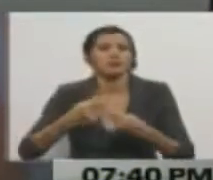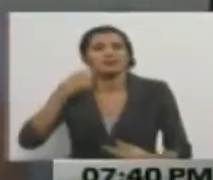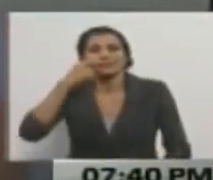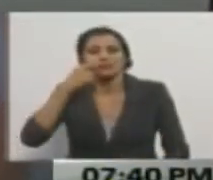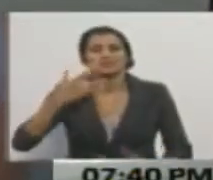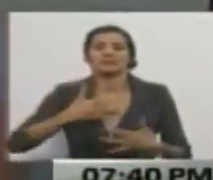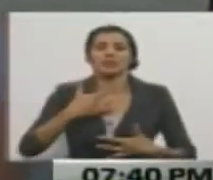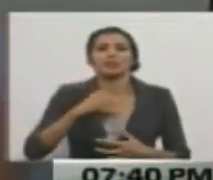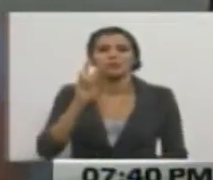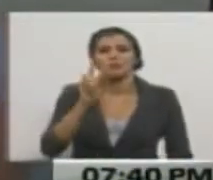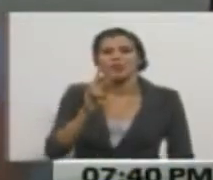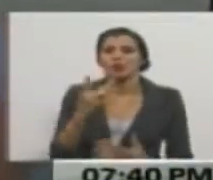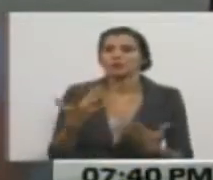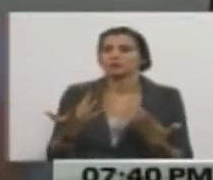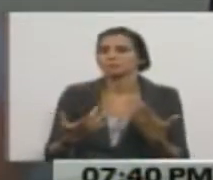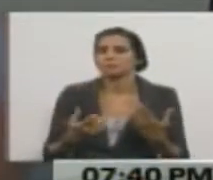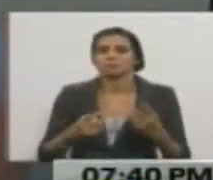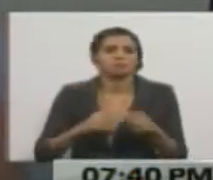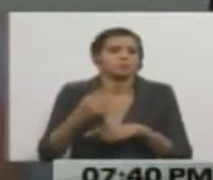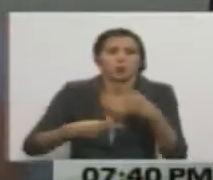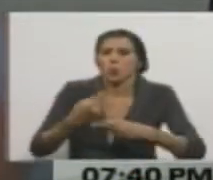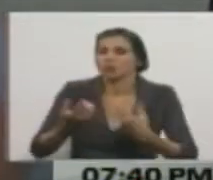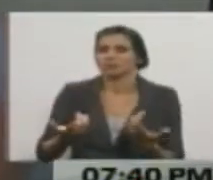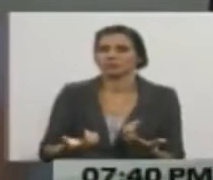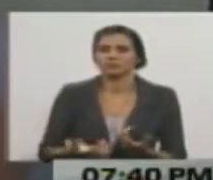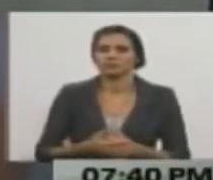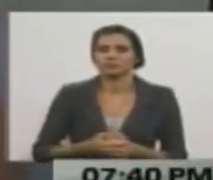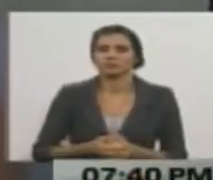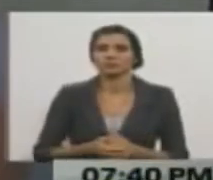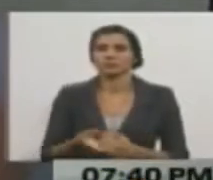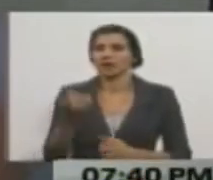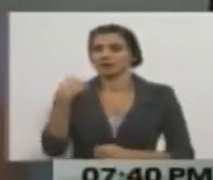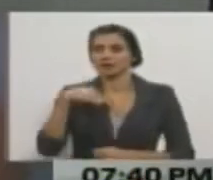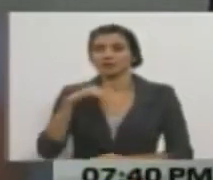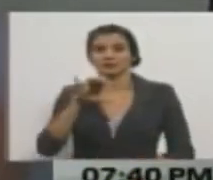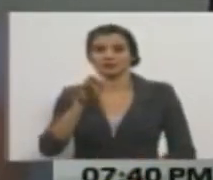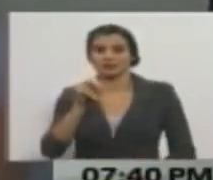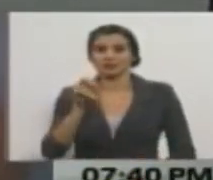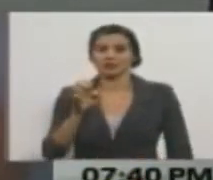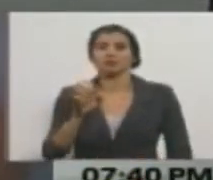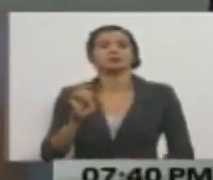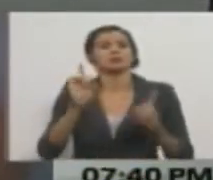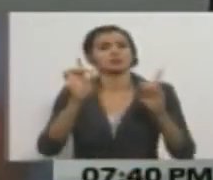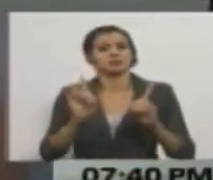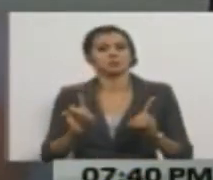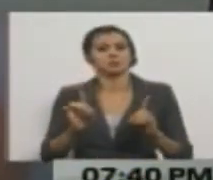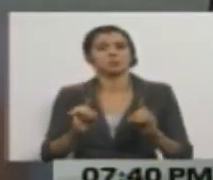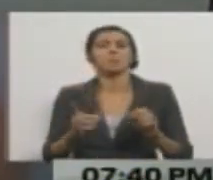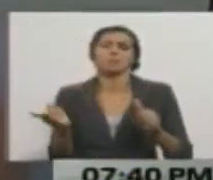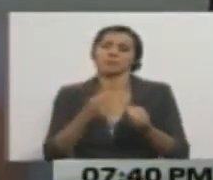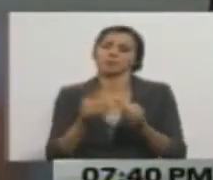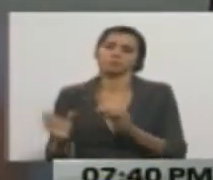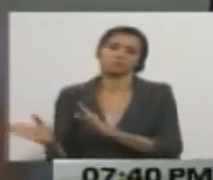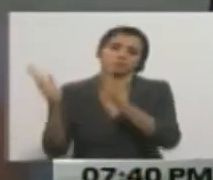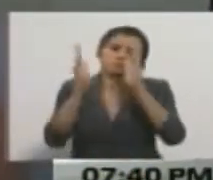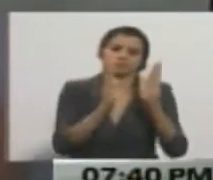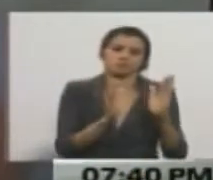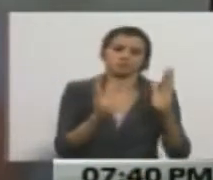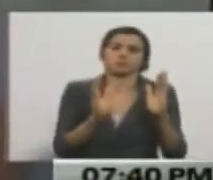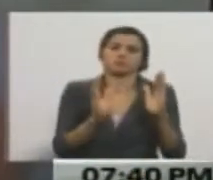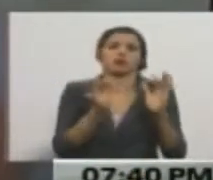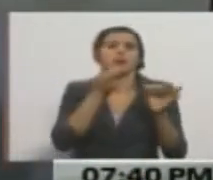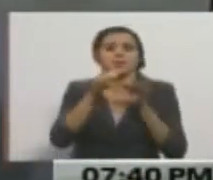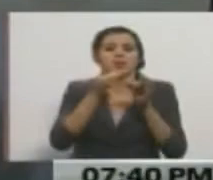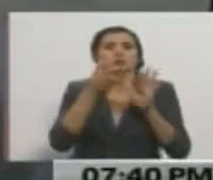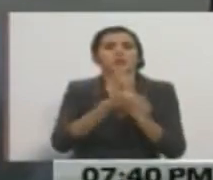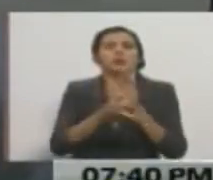su vivir. Por la declaración de ayer del Consejo Nacional Electoral decidimos anteponer el tema político al tema económico,